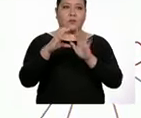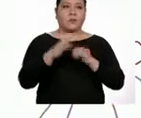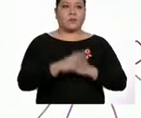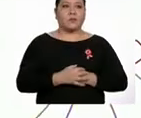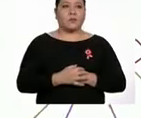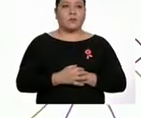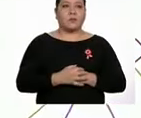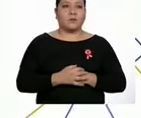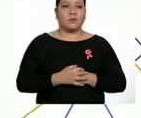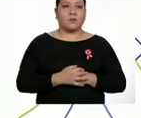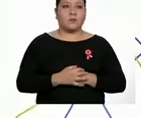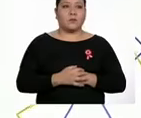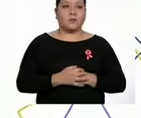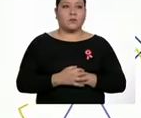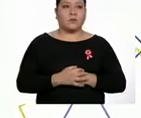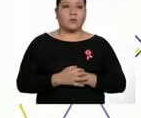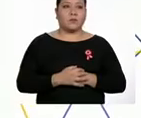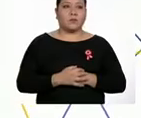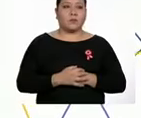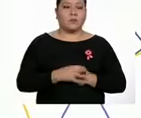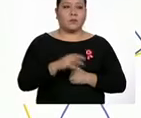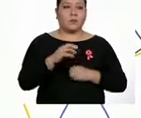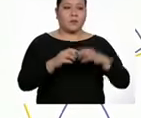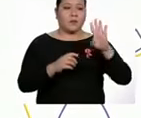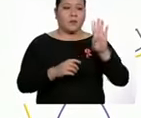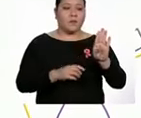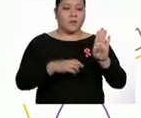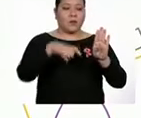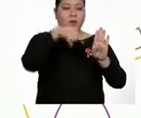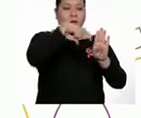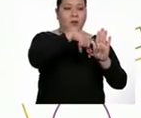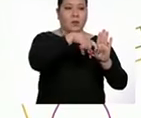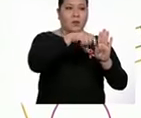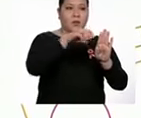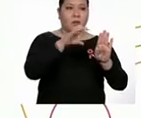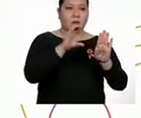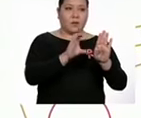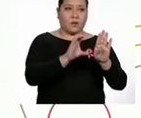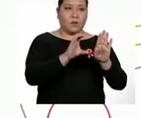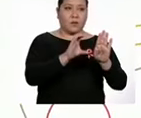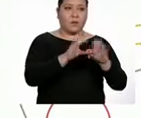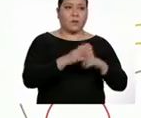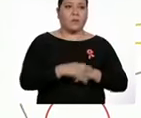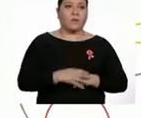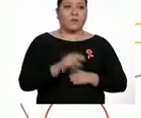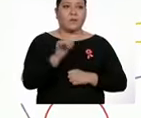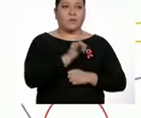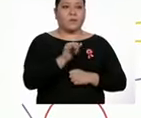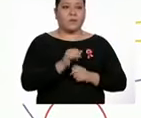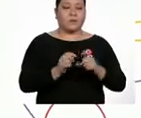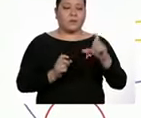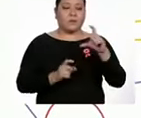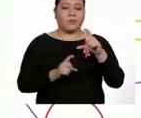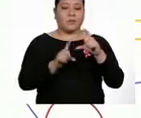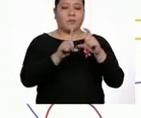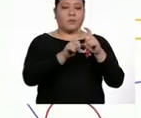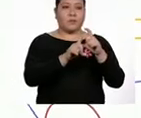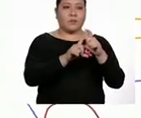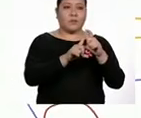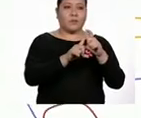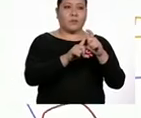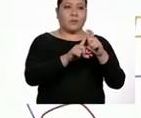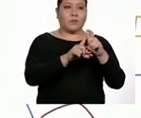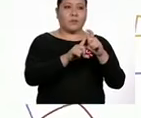la misma manera, la intersección de los intervalos B y C es igual al intervalo